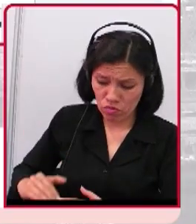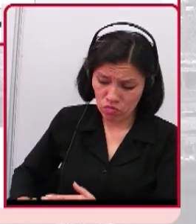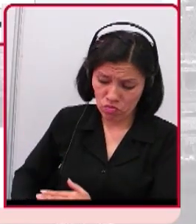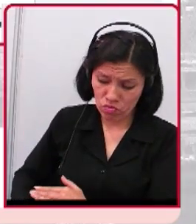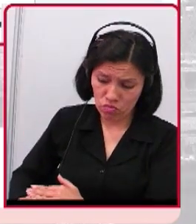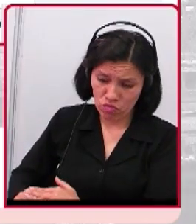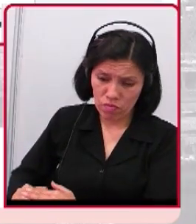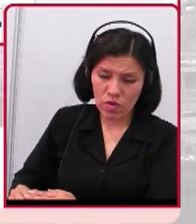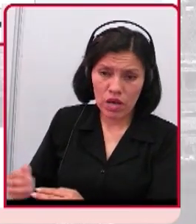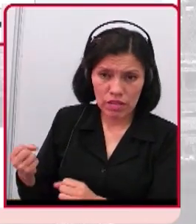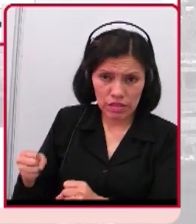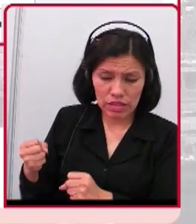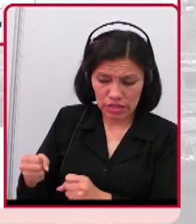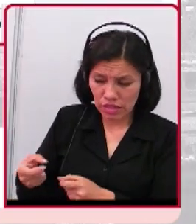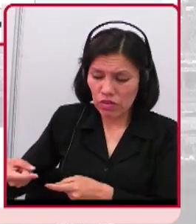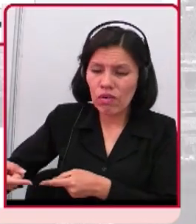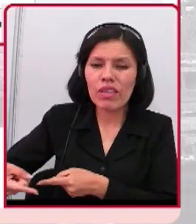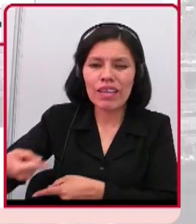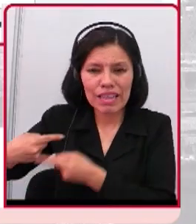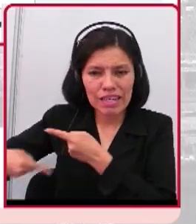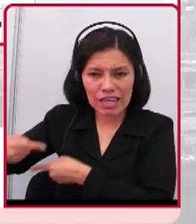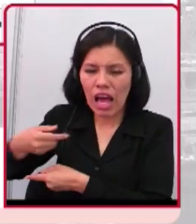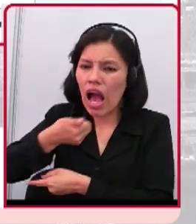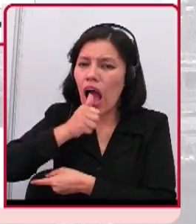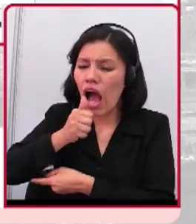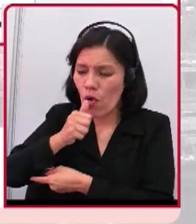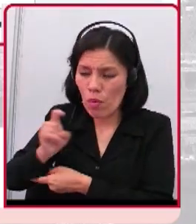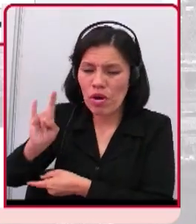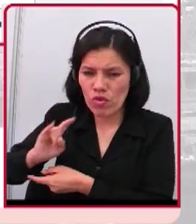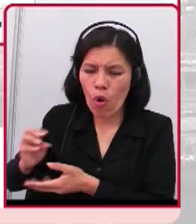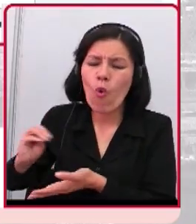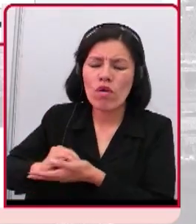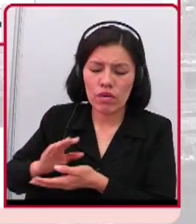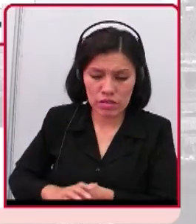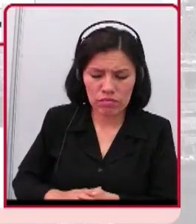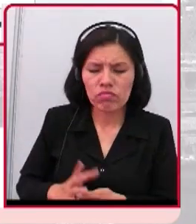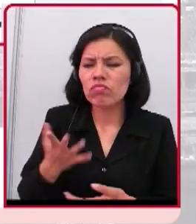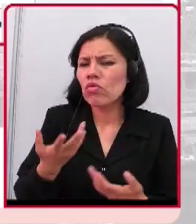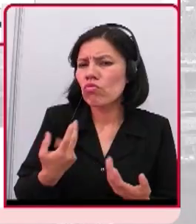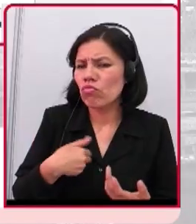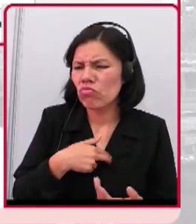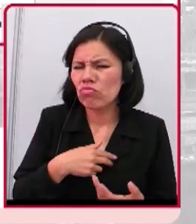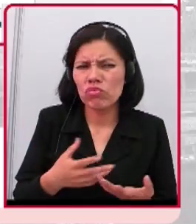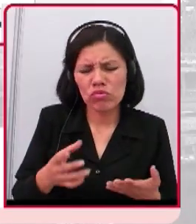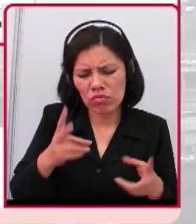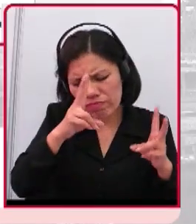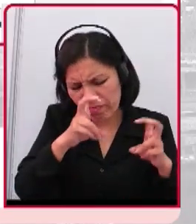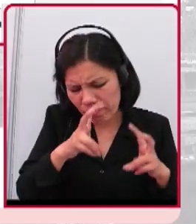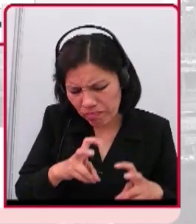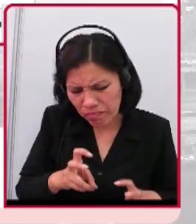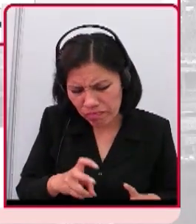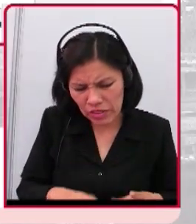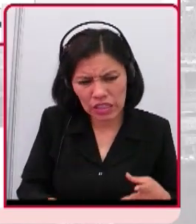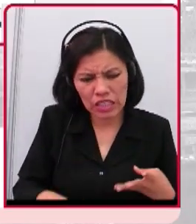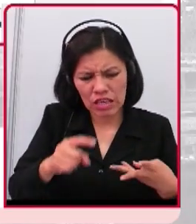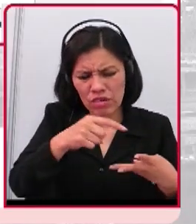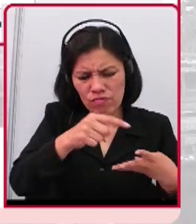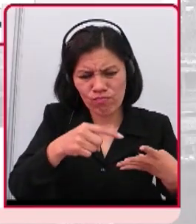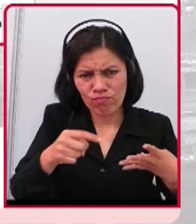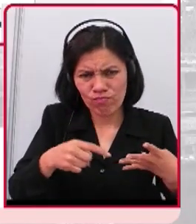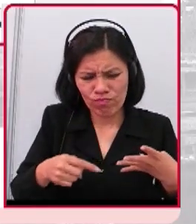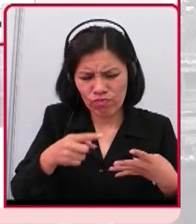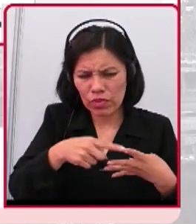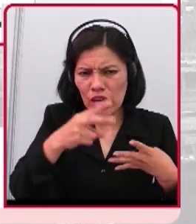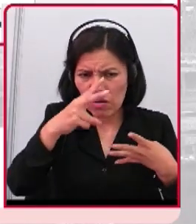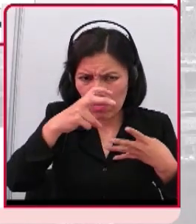objetivo, maximizando la recuperación de agua. ¿Qué variables hemos considerado? 3 variables básicas y confiables según espesador,